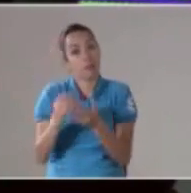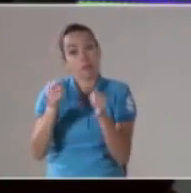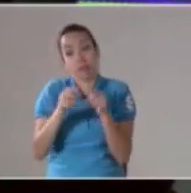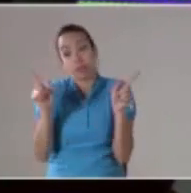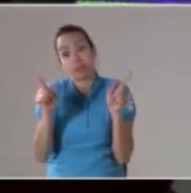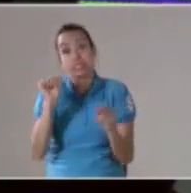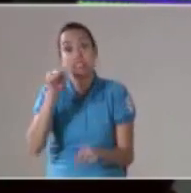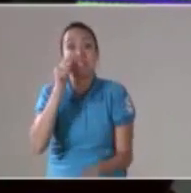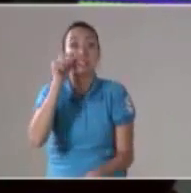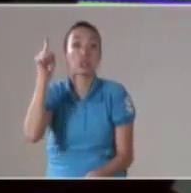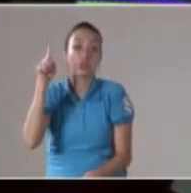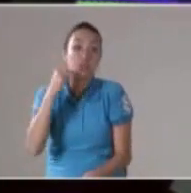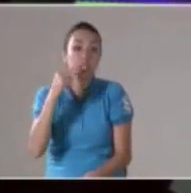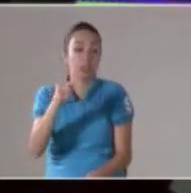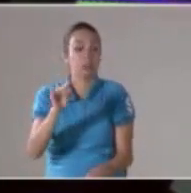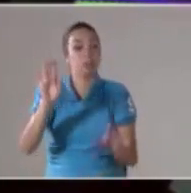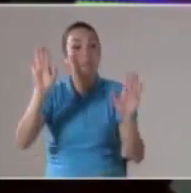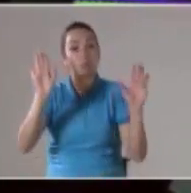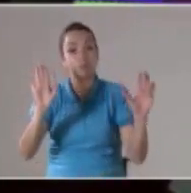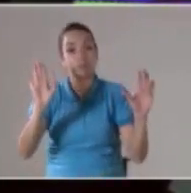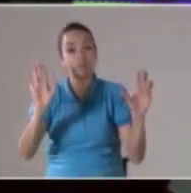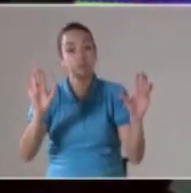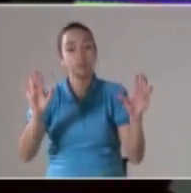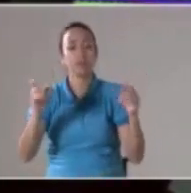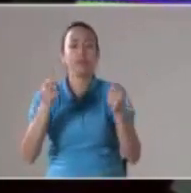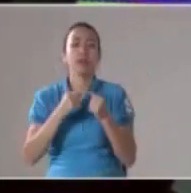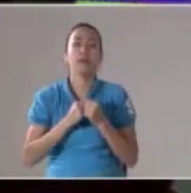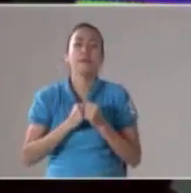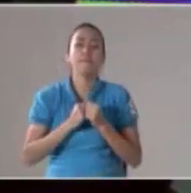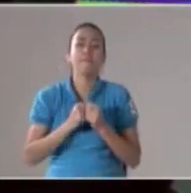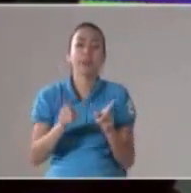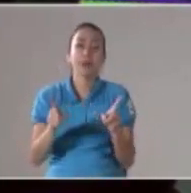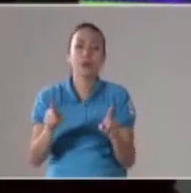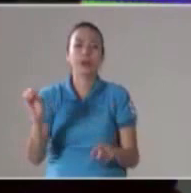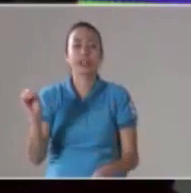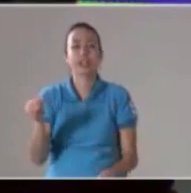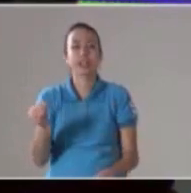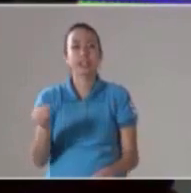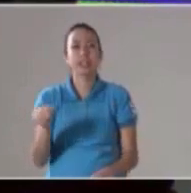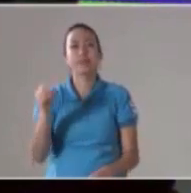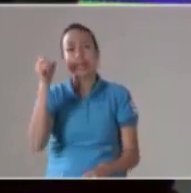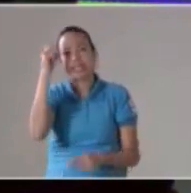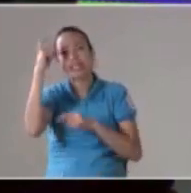repito, no lo creo. Pero ¿qué tal que alguien se puso a estudiar